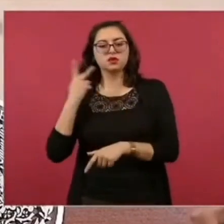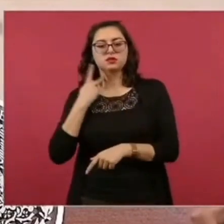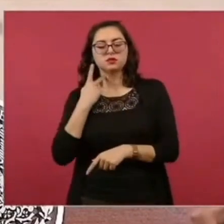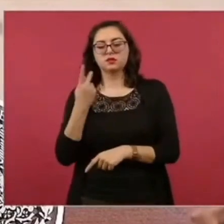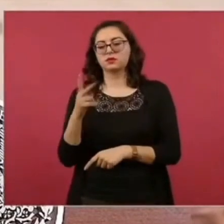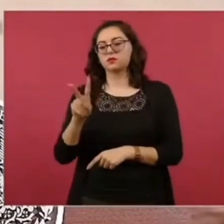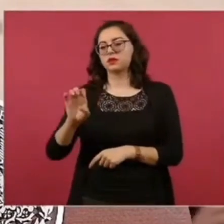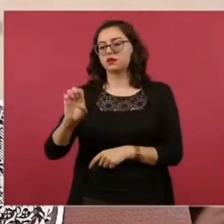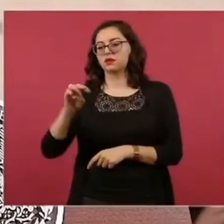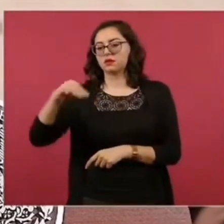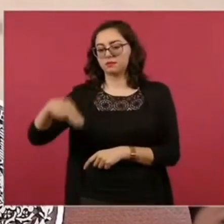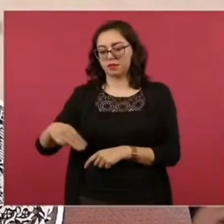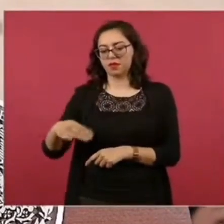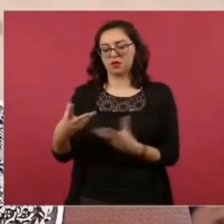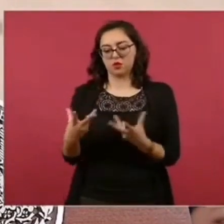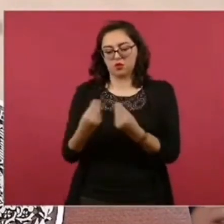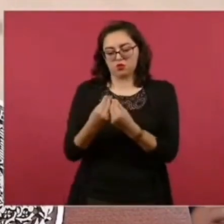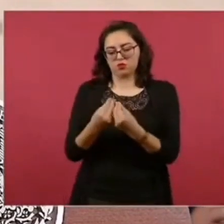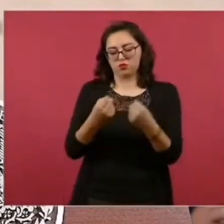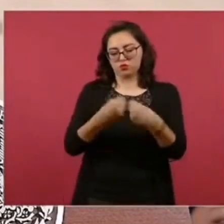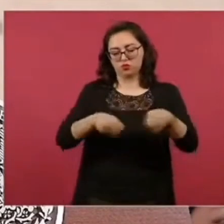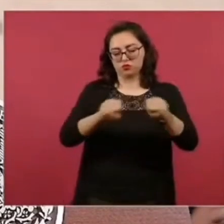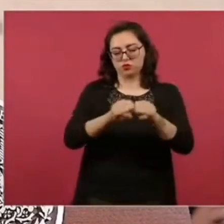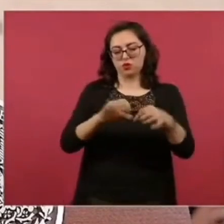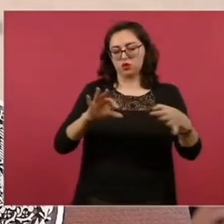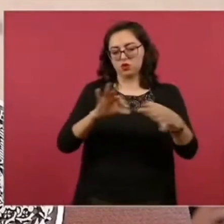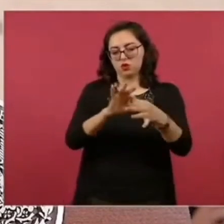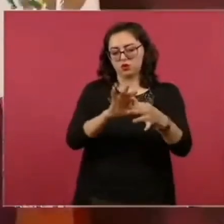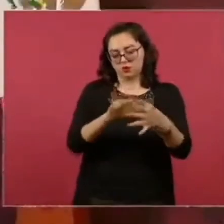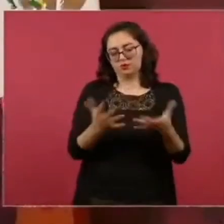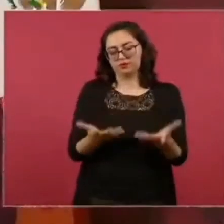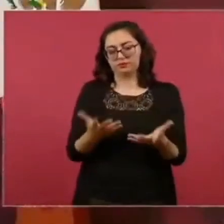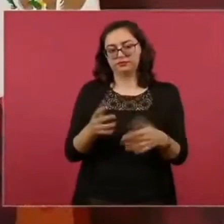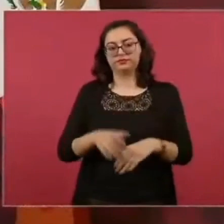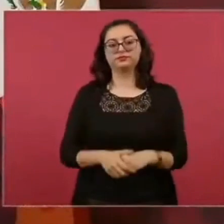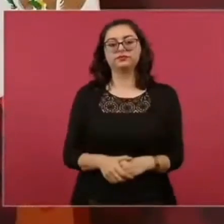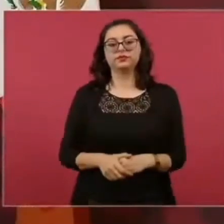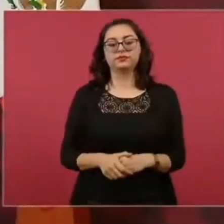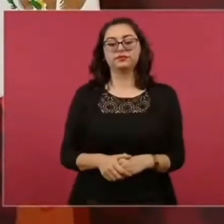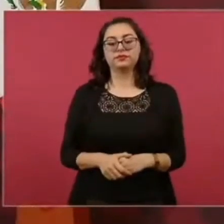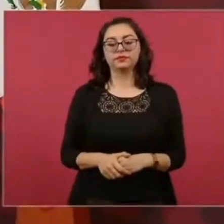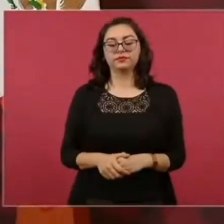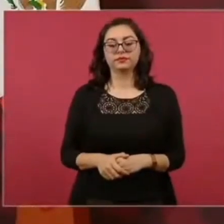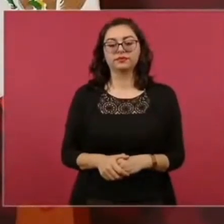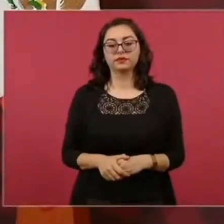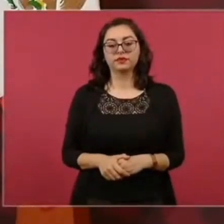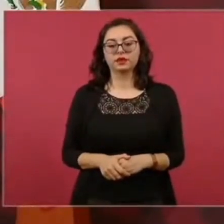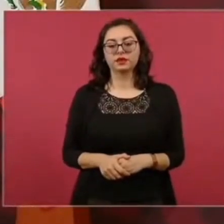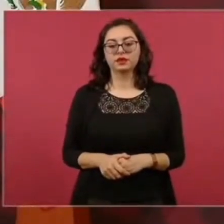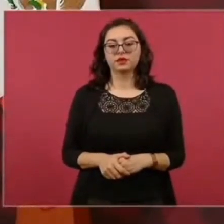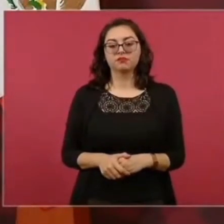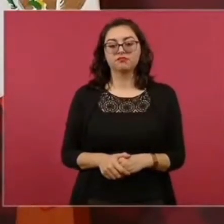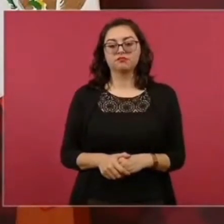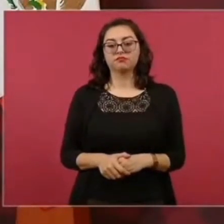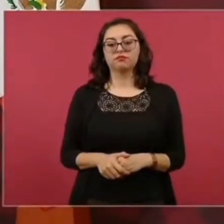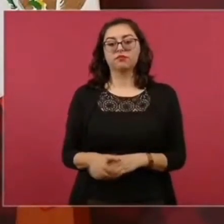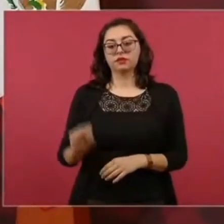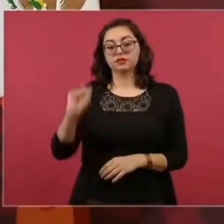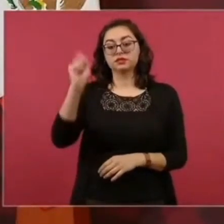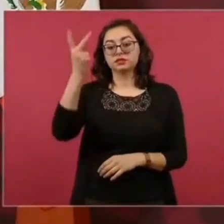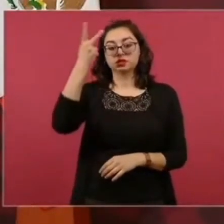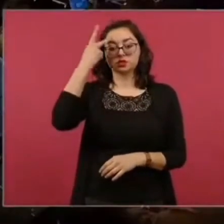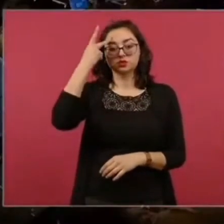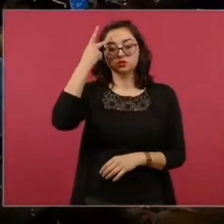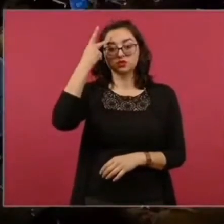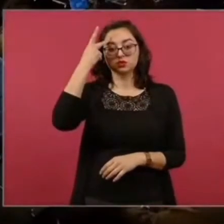está gobernando con el Partido Verde, que gobierna en San Luis